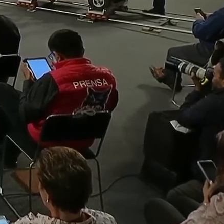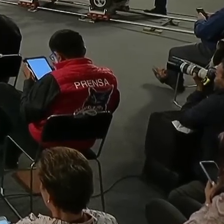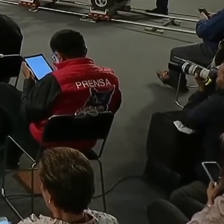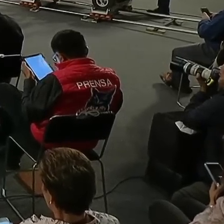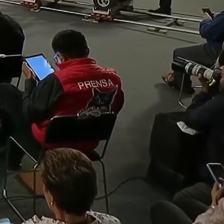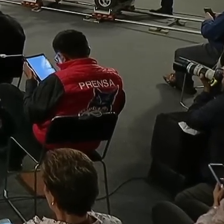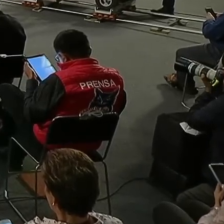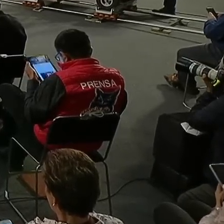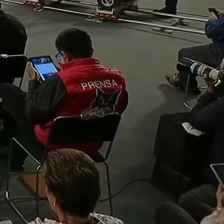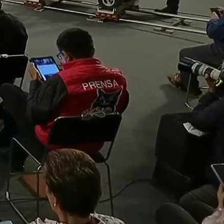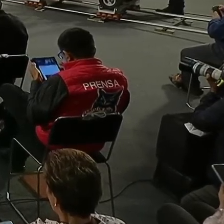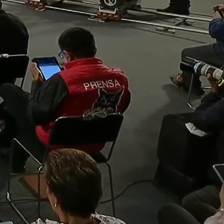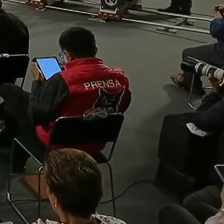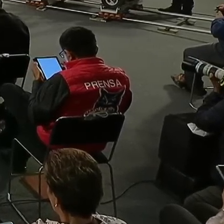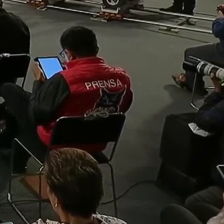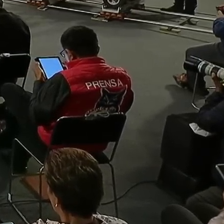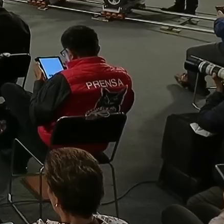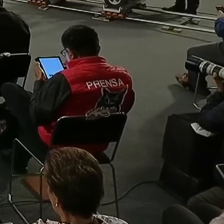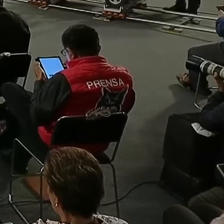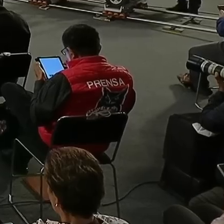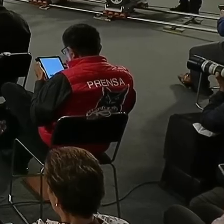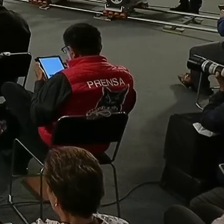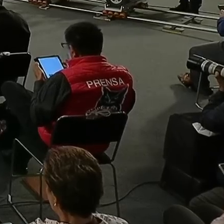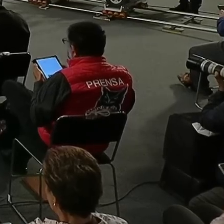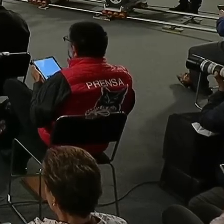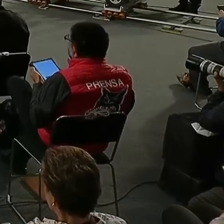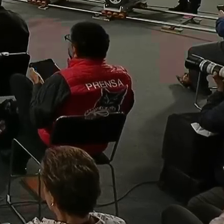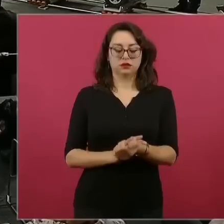mucho más adelante.